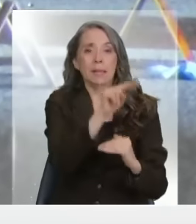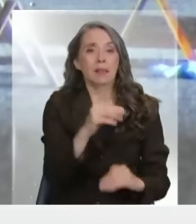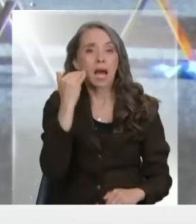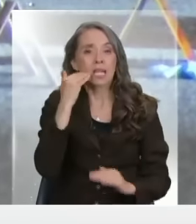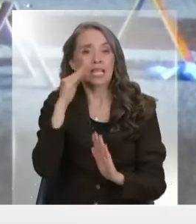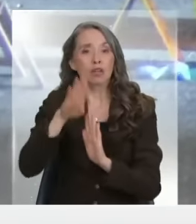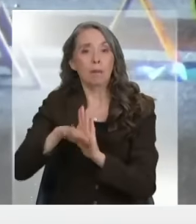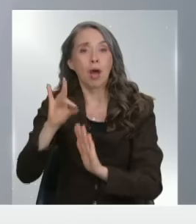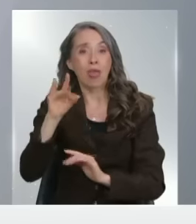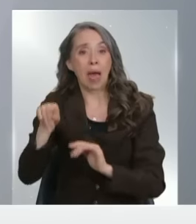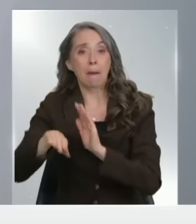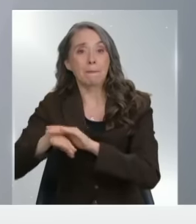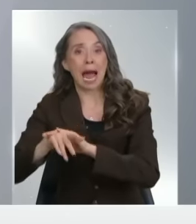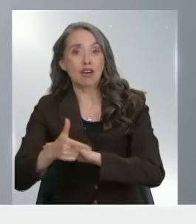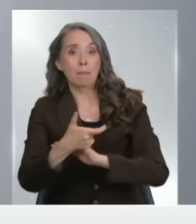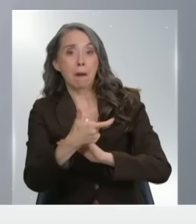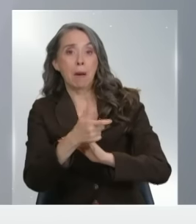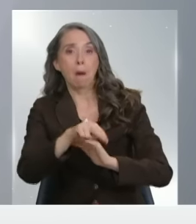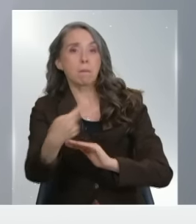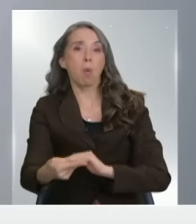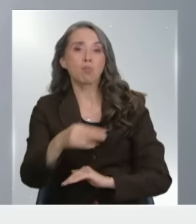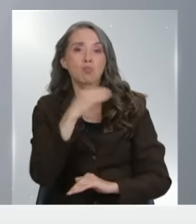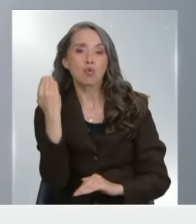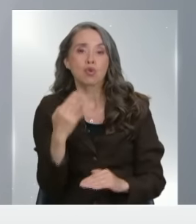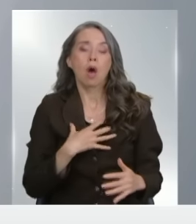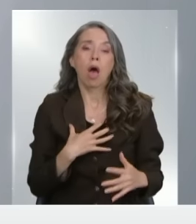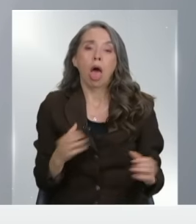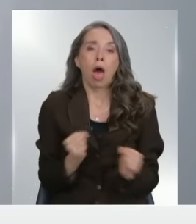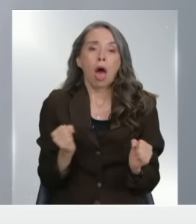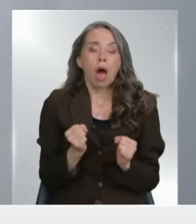menor de edad fallecido y un momento de pánico que